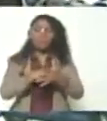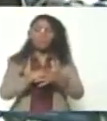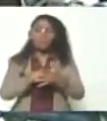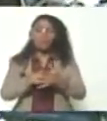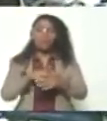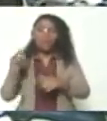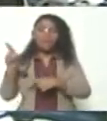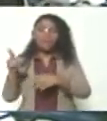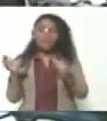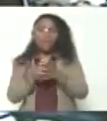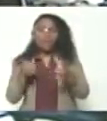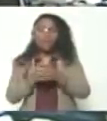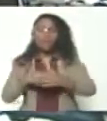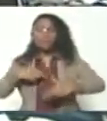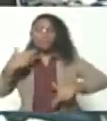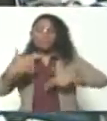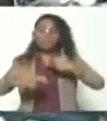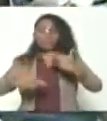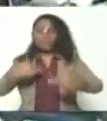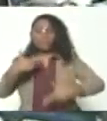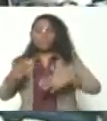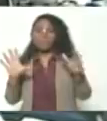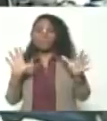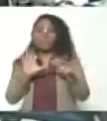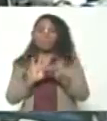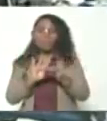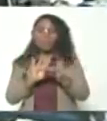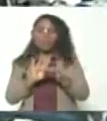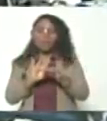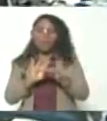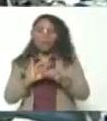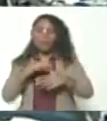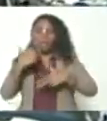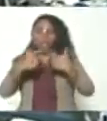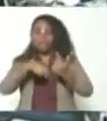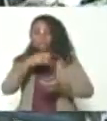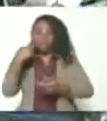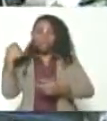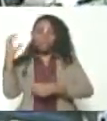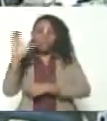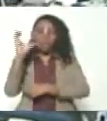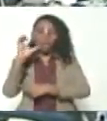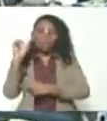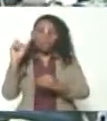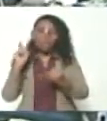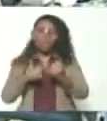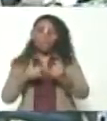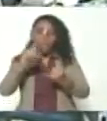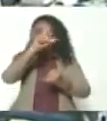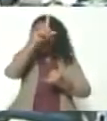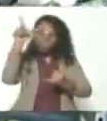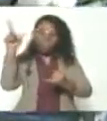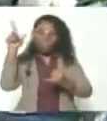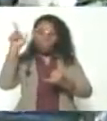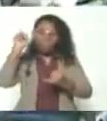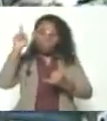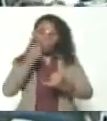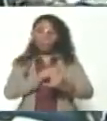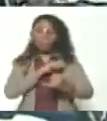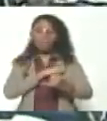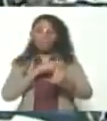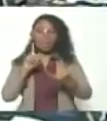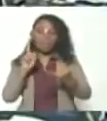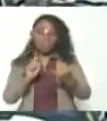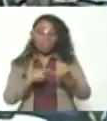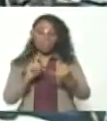con estas bandas criminales vinculadas al narcoterrorismo colombiano. Leopoldo López en España. Le he